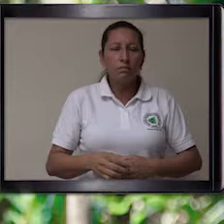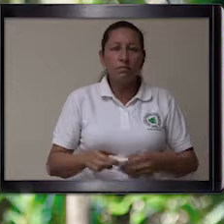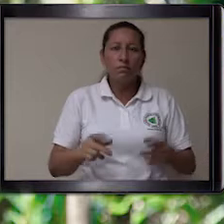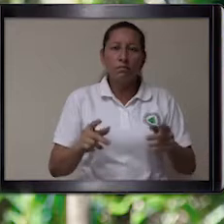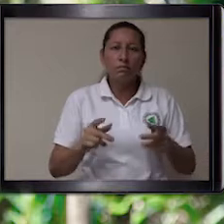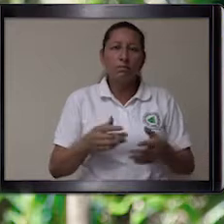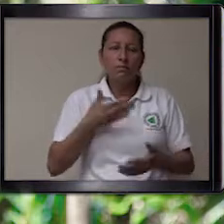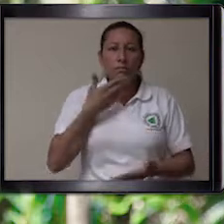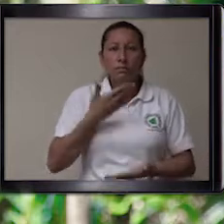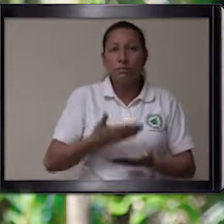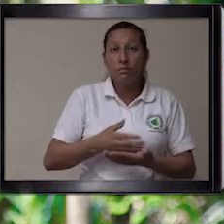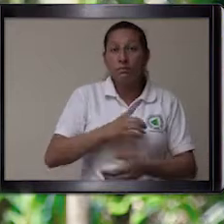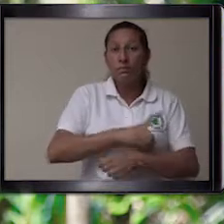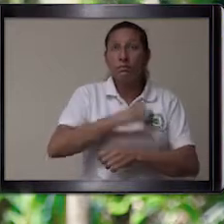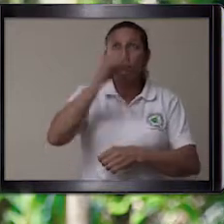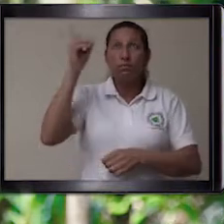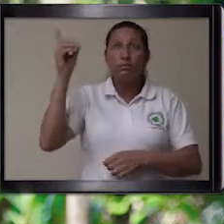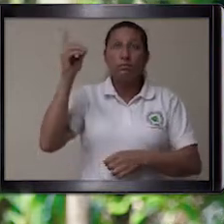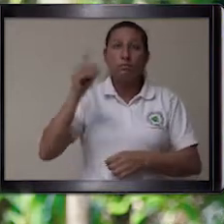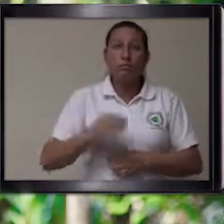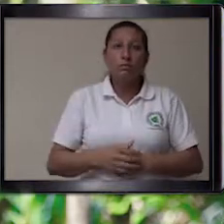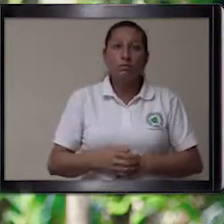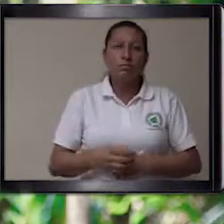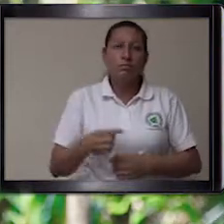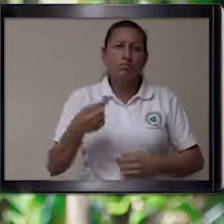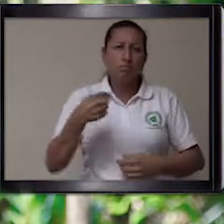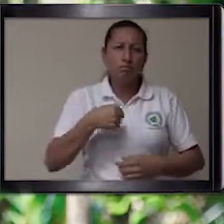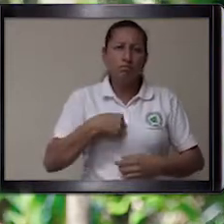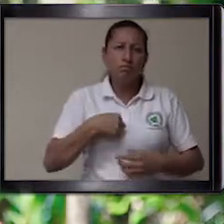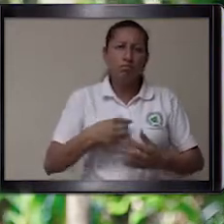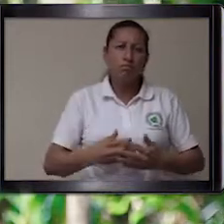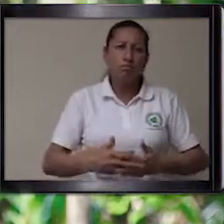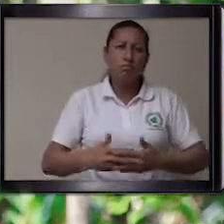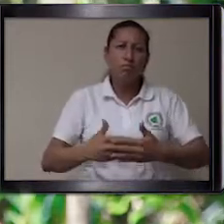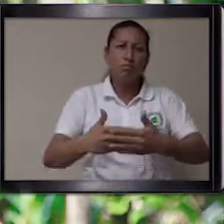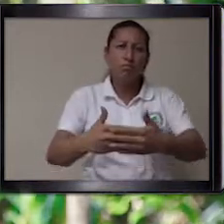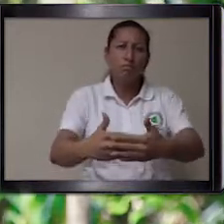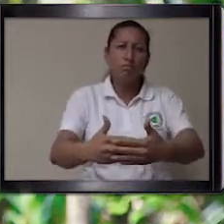Como figúrese que gracias a Dios hay más cuando yo estaba comenzando mi embarazo,